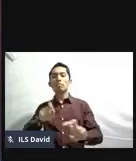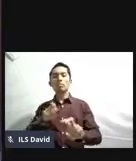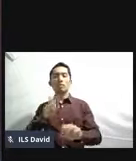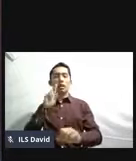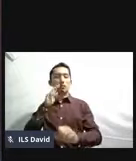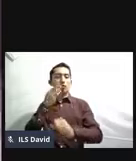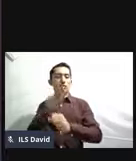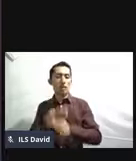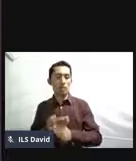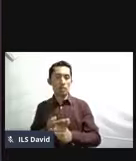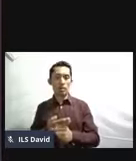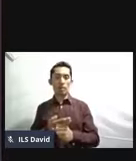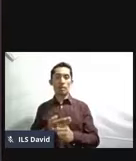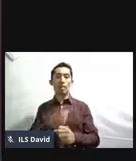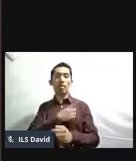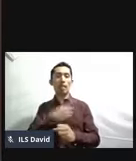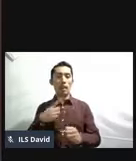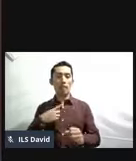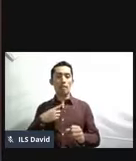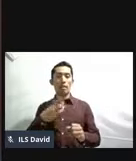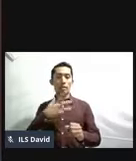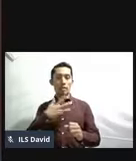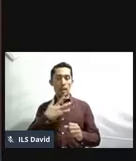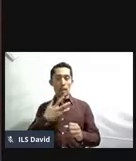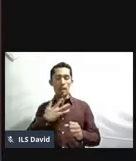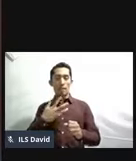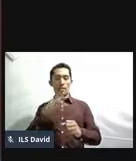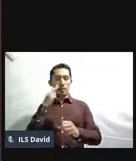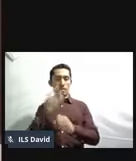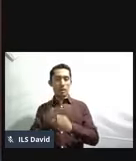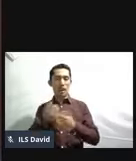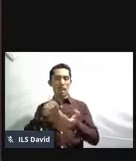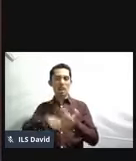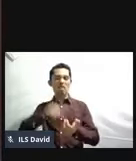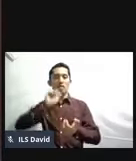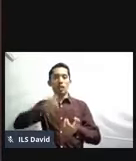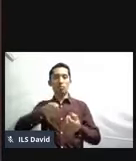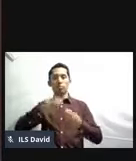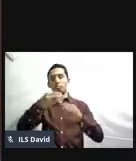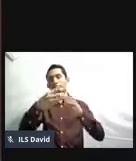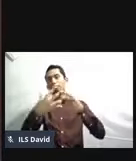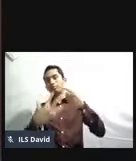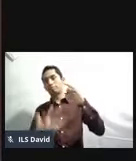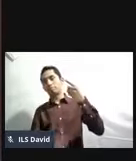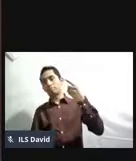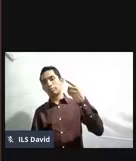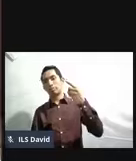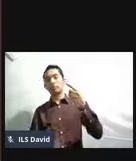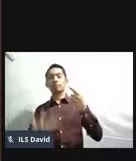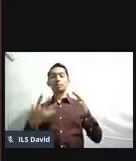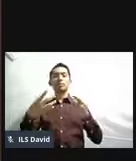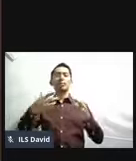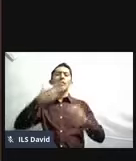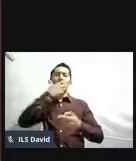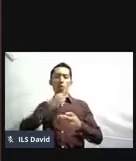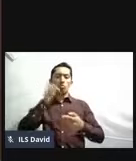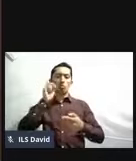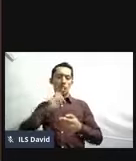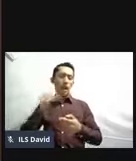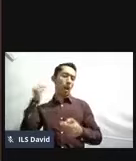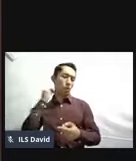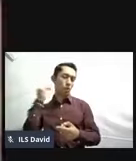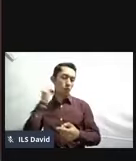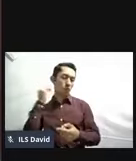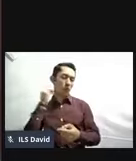muchas aristas y muchos significados. Les comentaba que para las y los abogados existe la responsabilidad